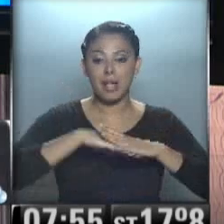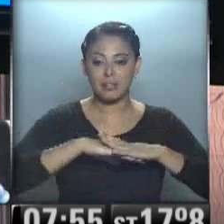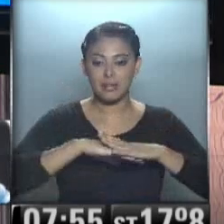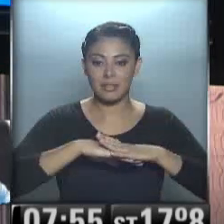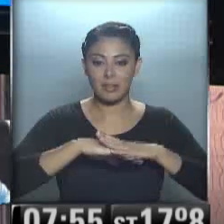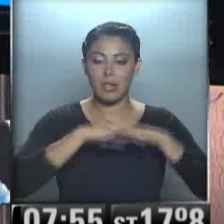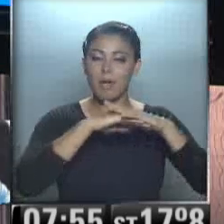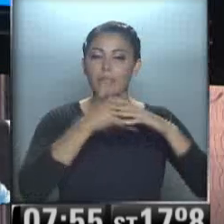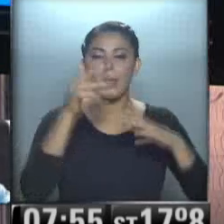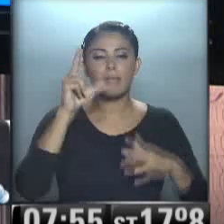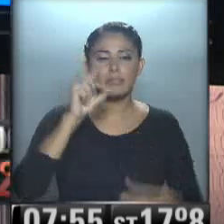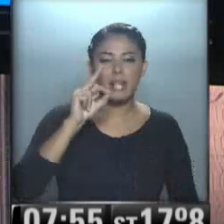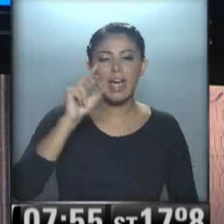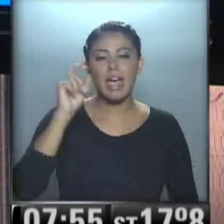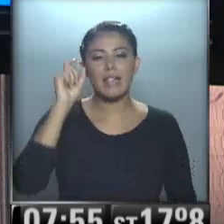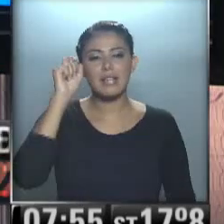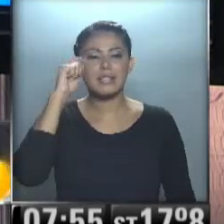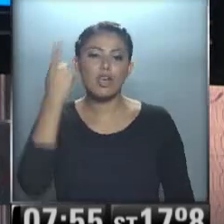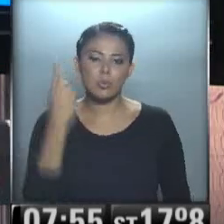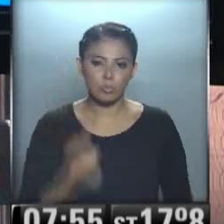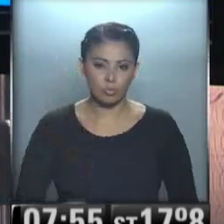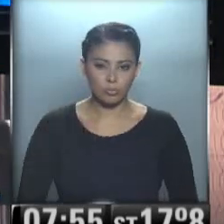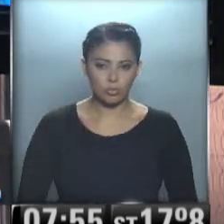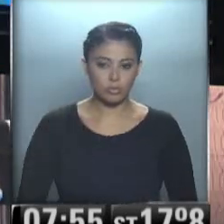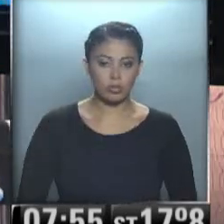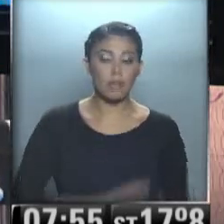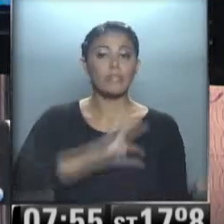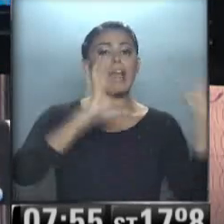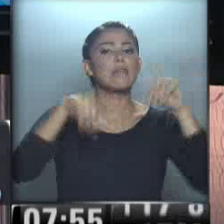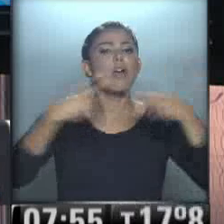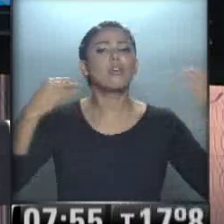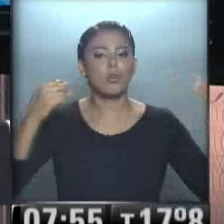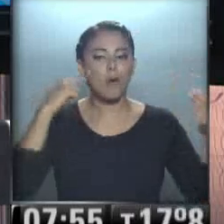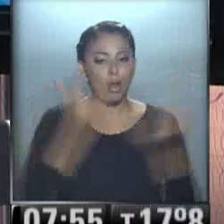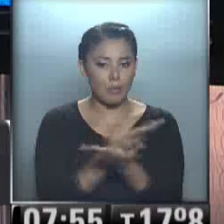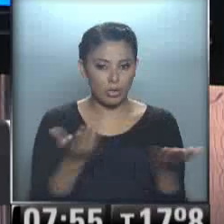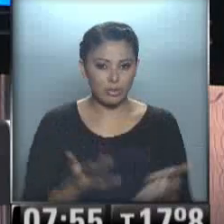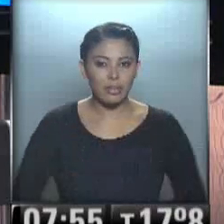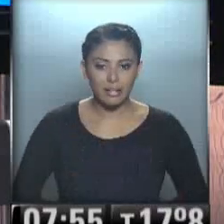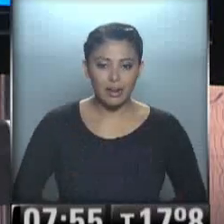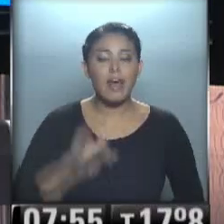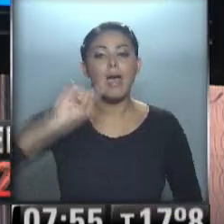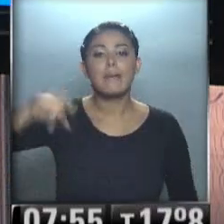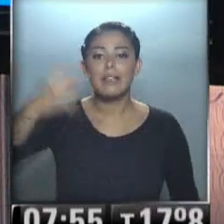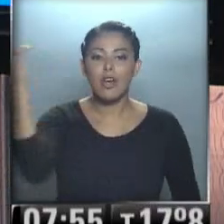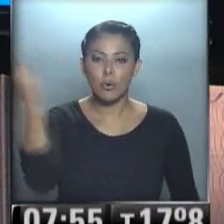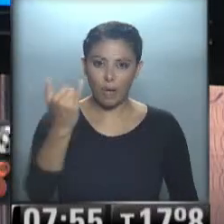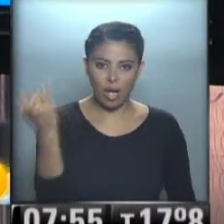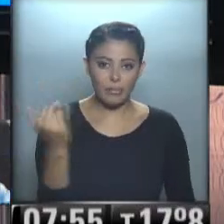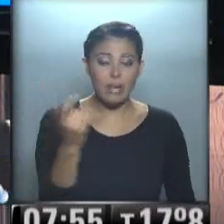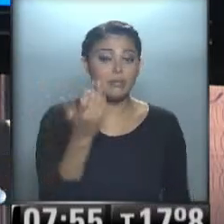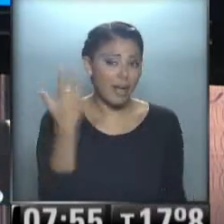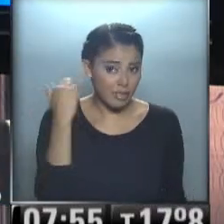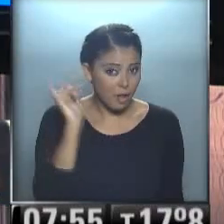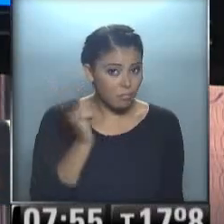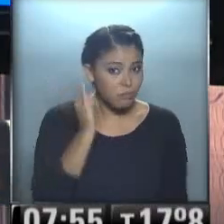orden de los 30, por ahí 31. El pronóstico extendido, ¿qué nos trae para mañana jueves? Si ya lo